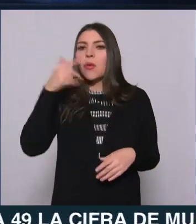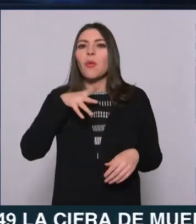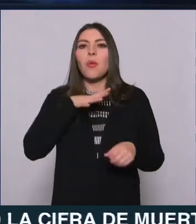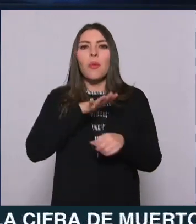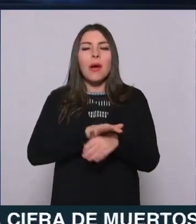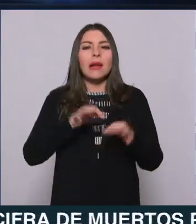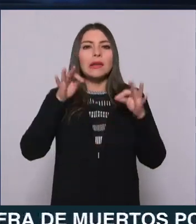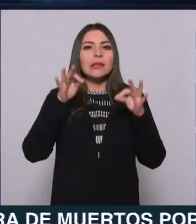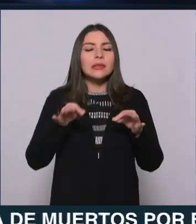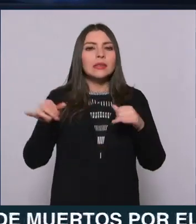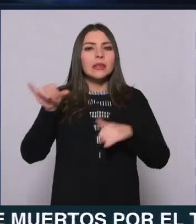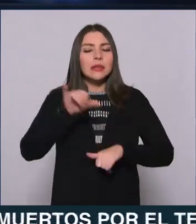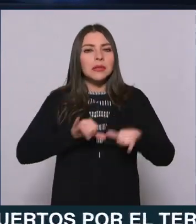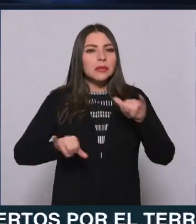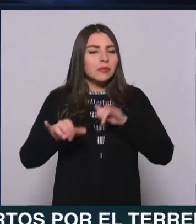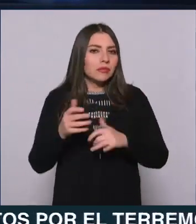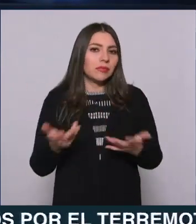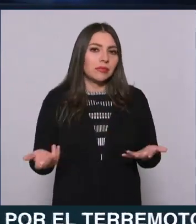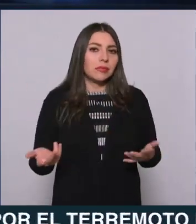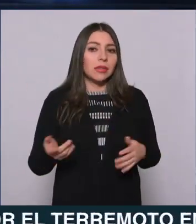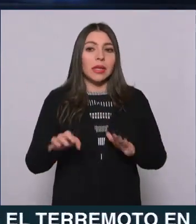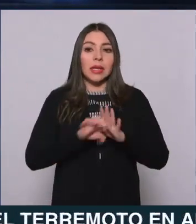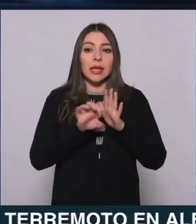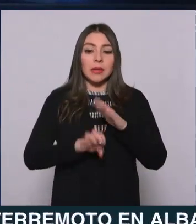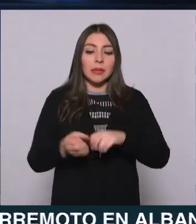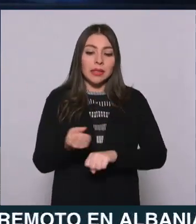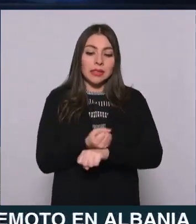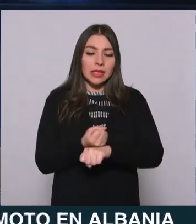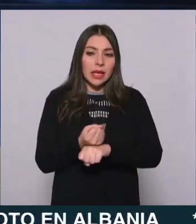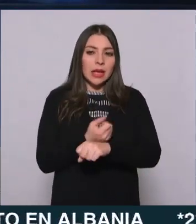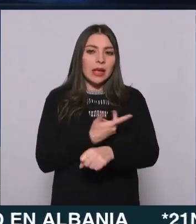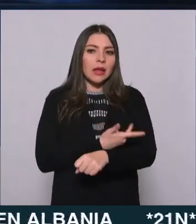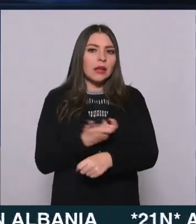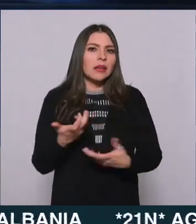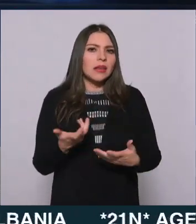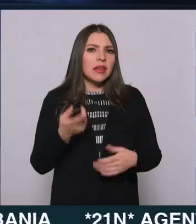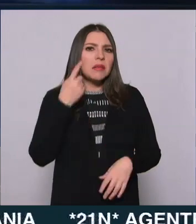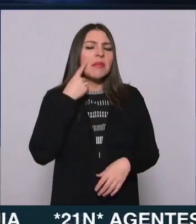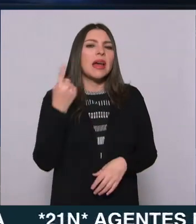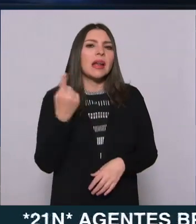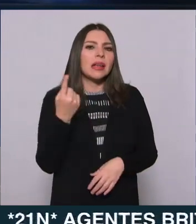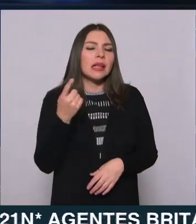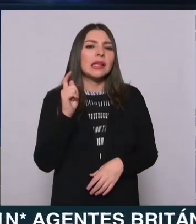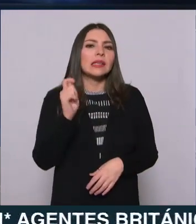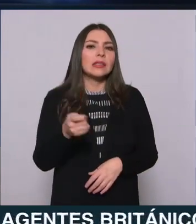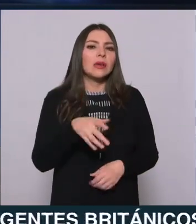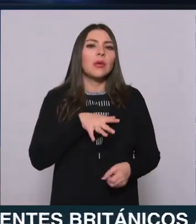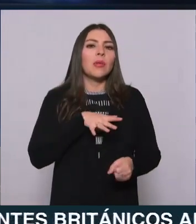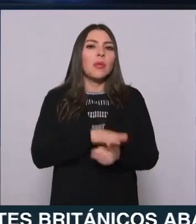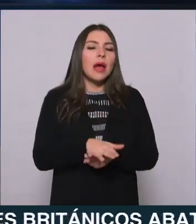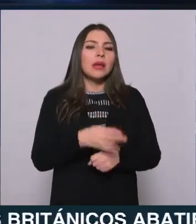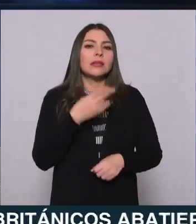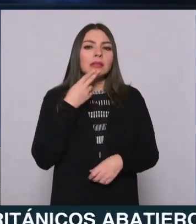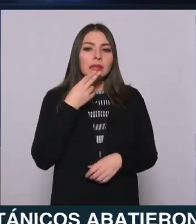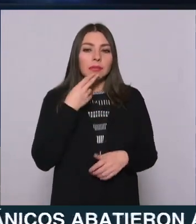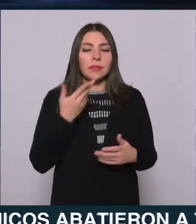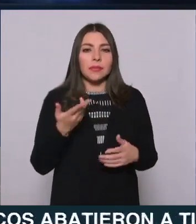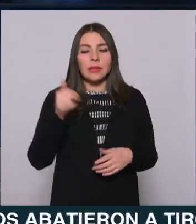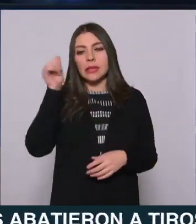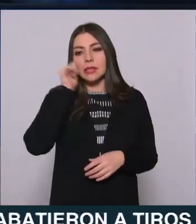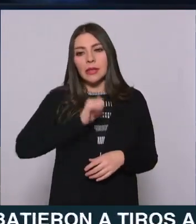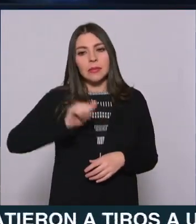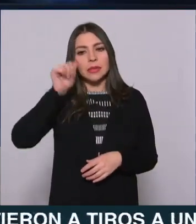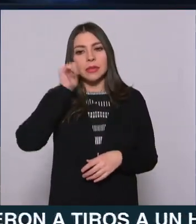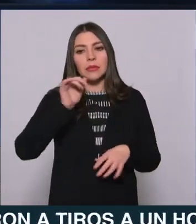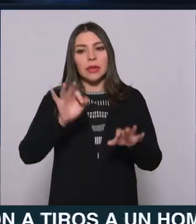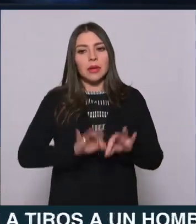sea, yo te puedo decir, una química sanguínea, pero ¿de qué? ¿Para qué? ¿Cuál es la intención? Entonces, es muy importante que siempre que